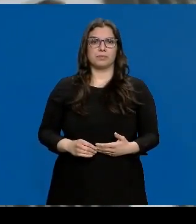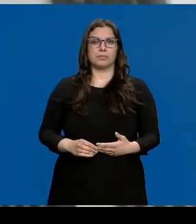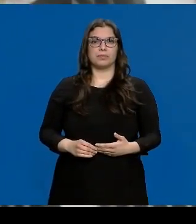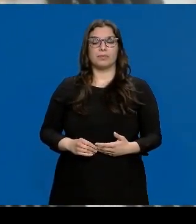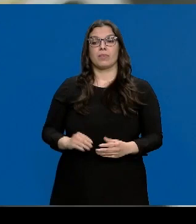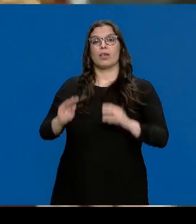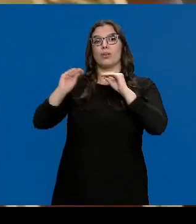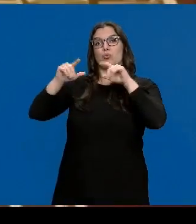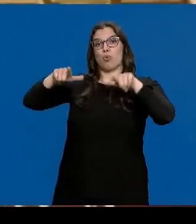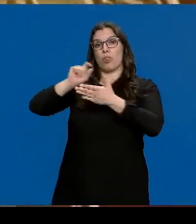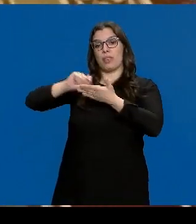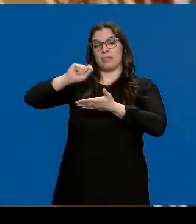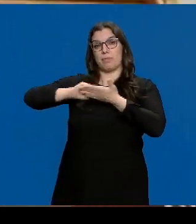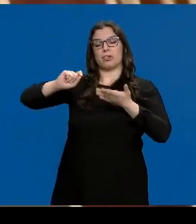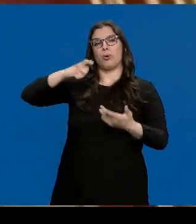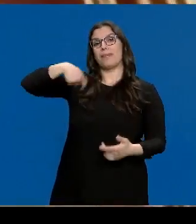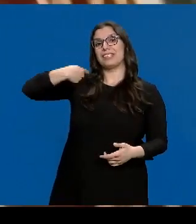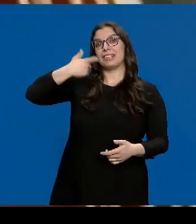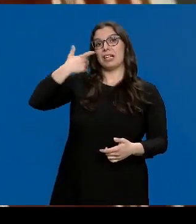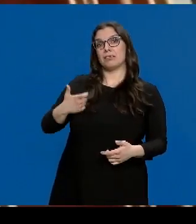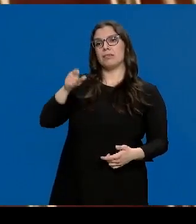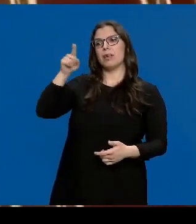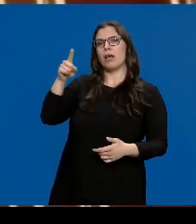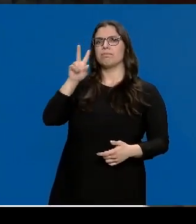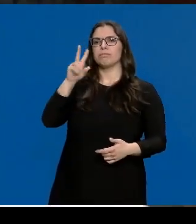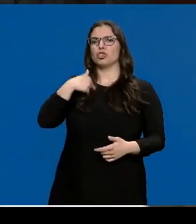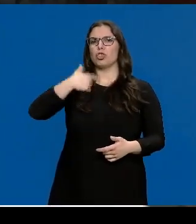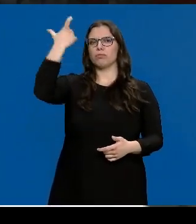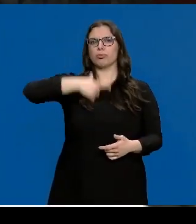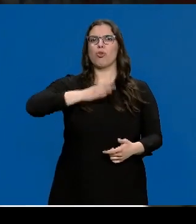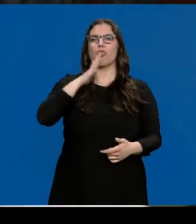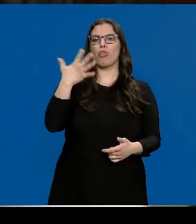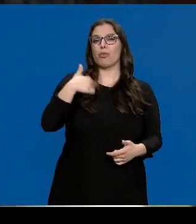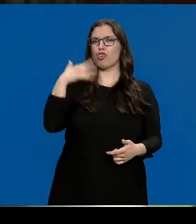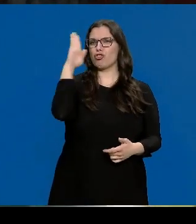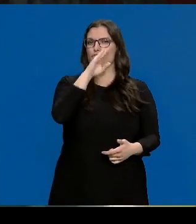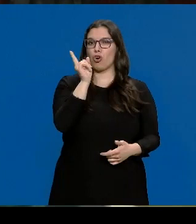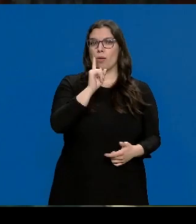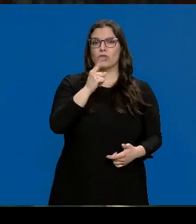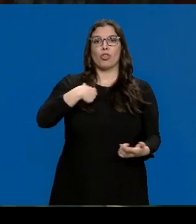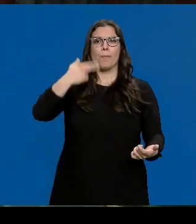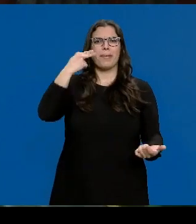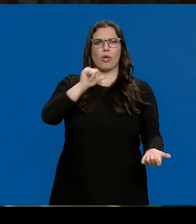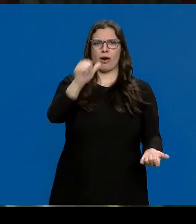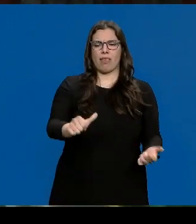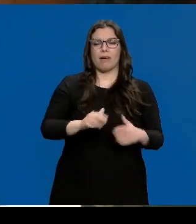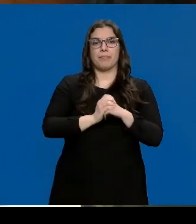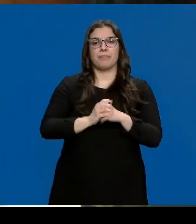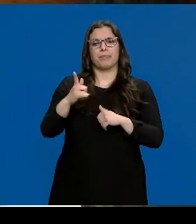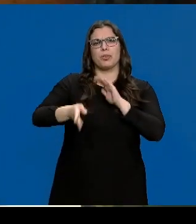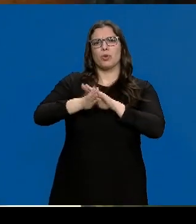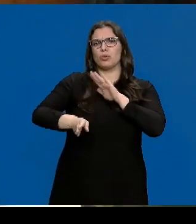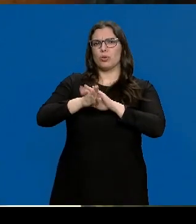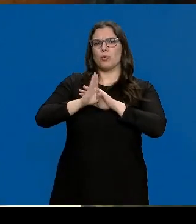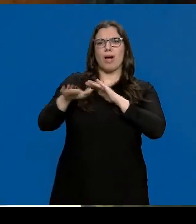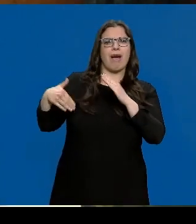Desde su despacho, el presidente Zelensky ha mostrado dónde se encuentra. Asegura que no se esconde y que no tiene miedo de nadie y que seguirá